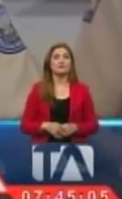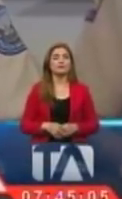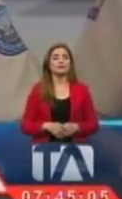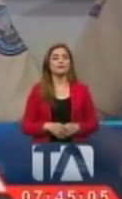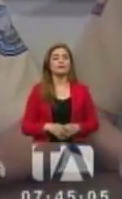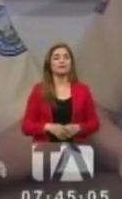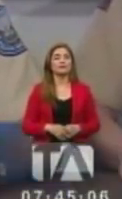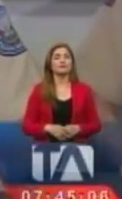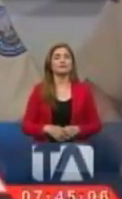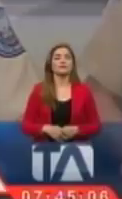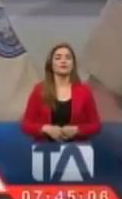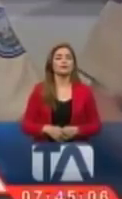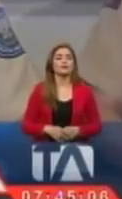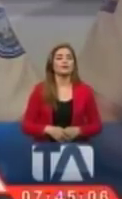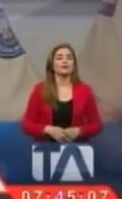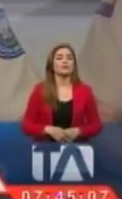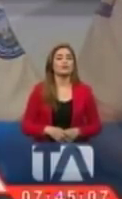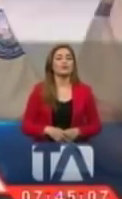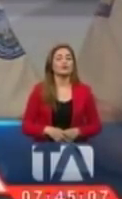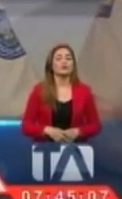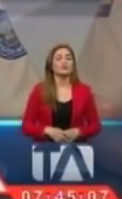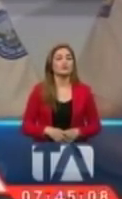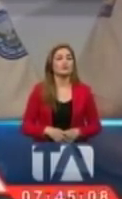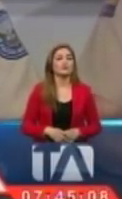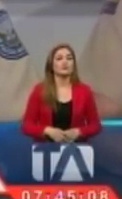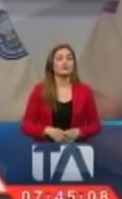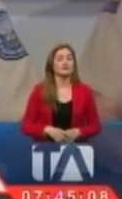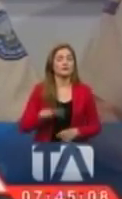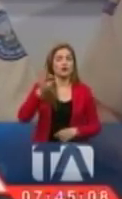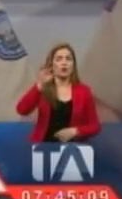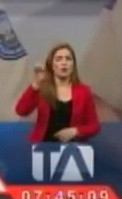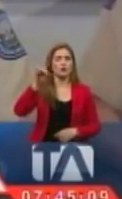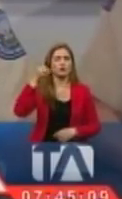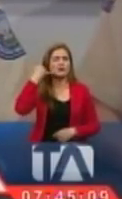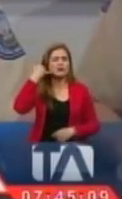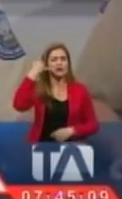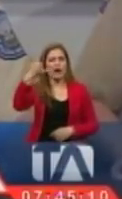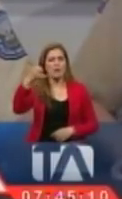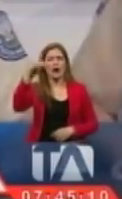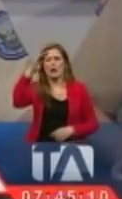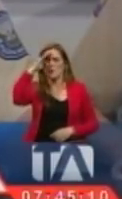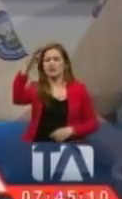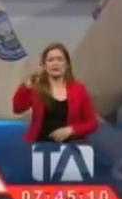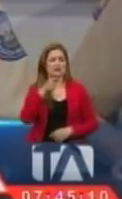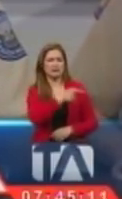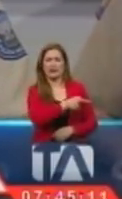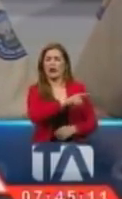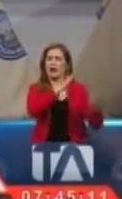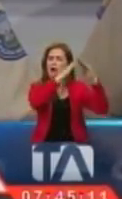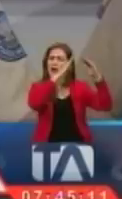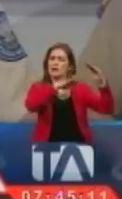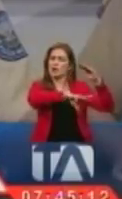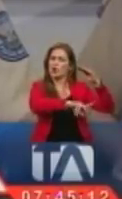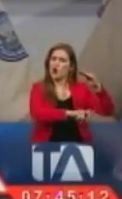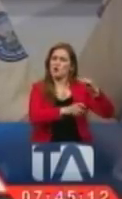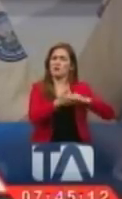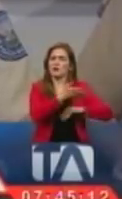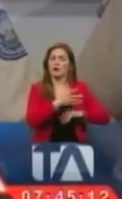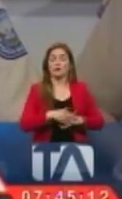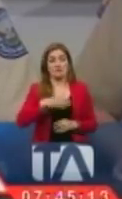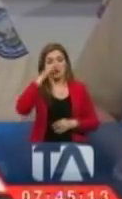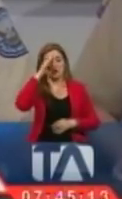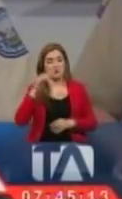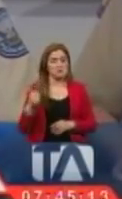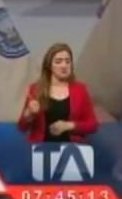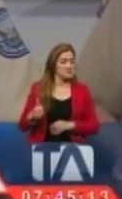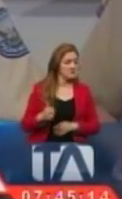básicamente cuando el eco 911 llama a la policía preventiva indicando que hay un robo en un domicilio la policía acude al lugar